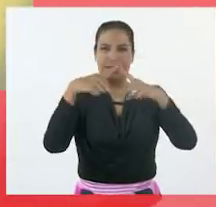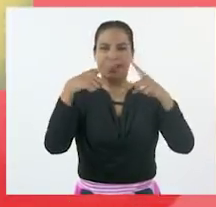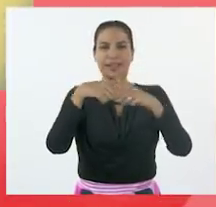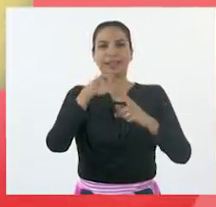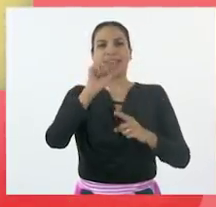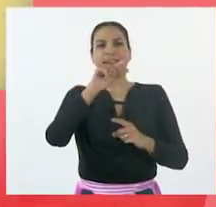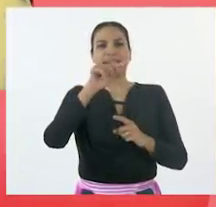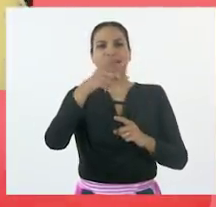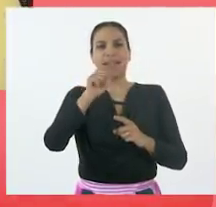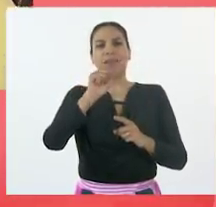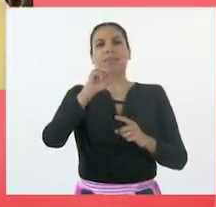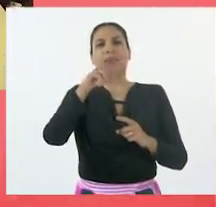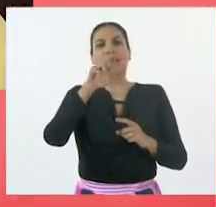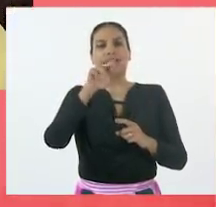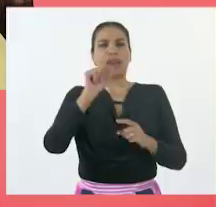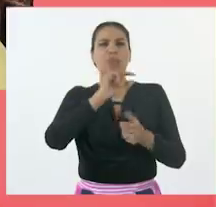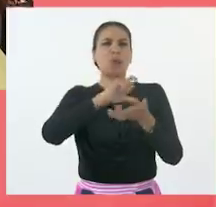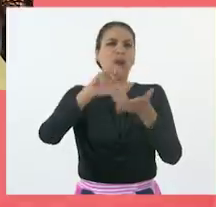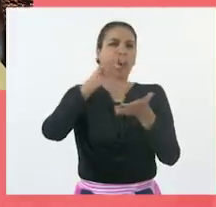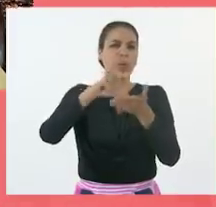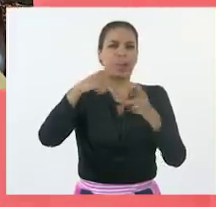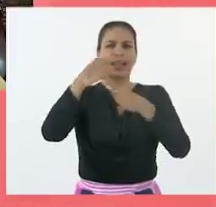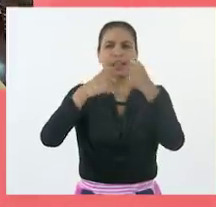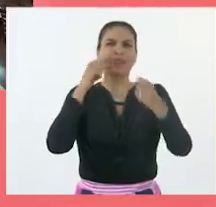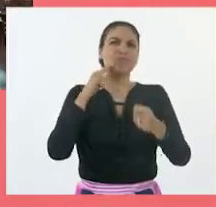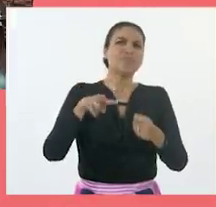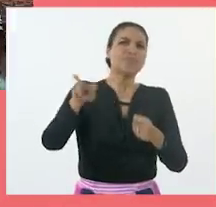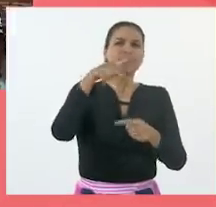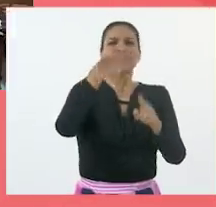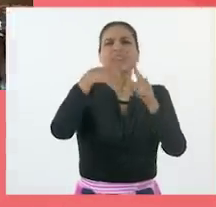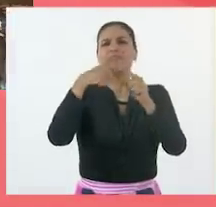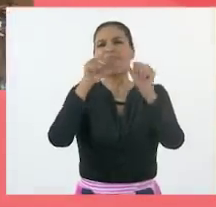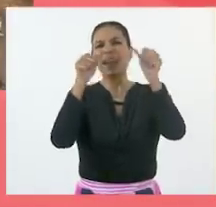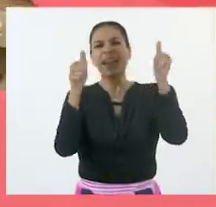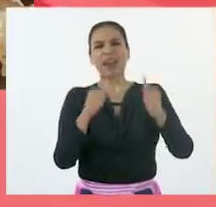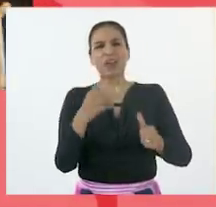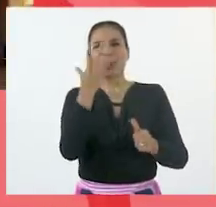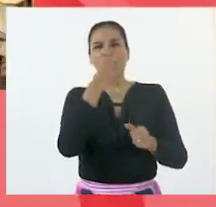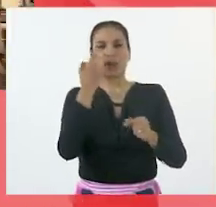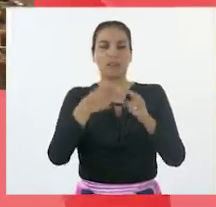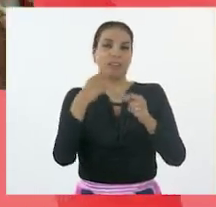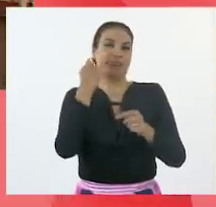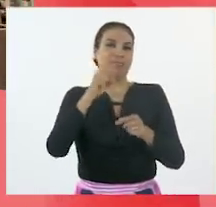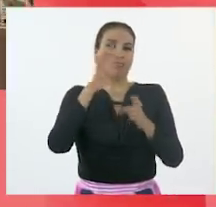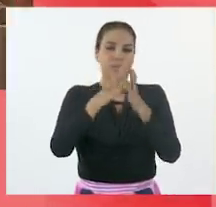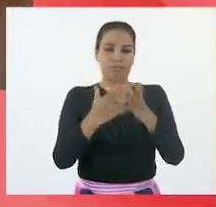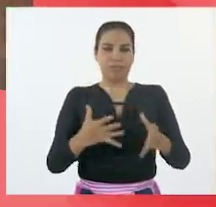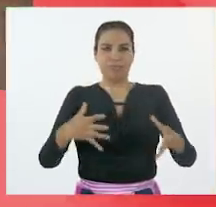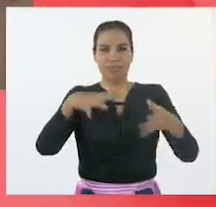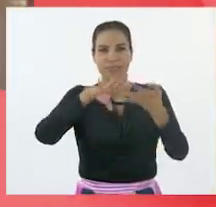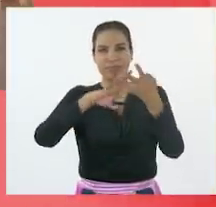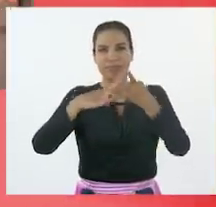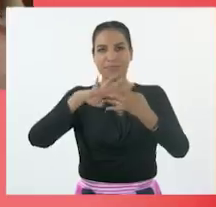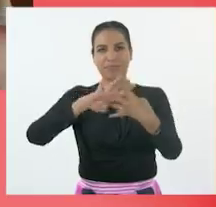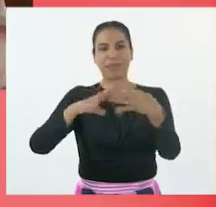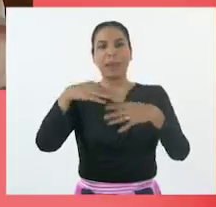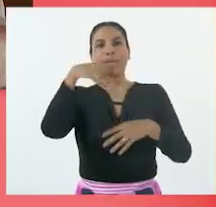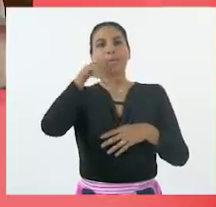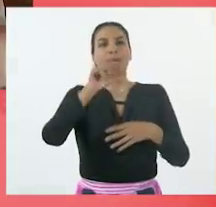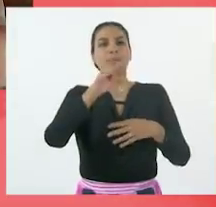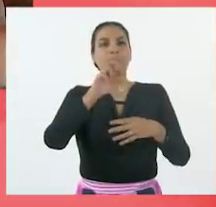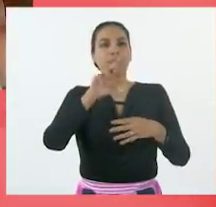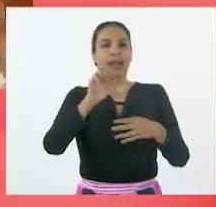recorrer este bonito lugar, puedes comprar en sus tiendas todo tipo de artesanías, como sus famosas canastas de vara y mimbre y los